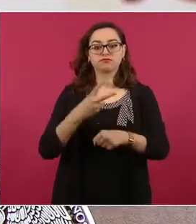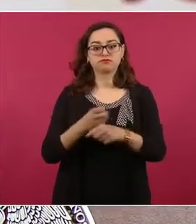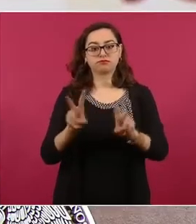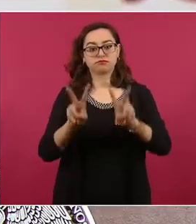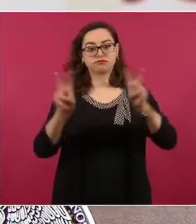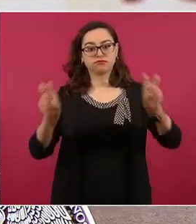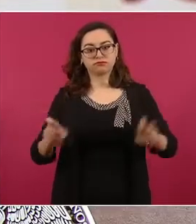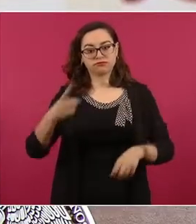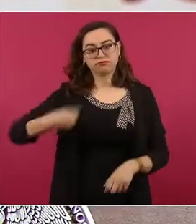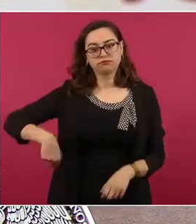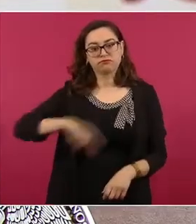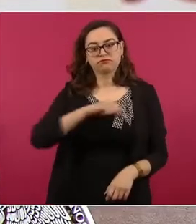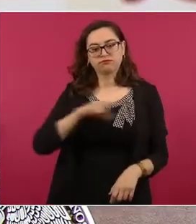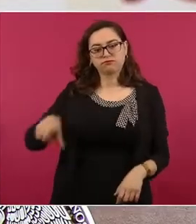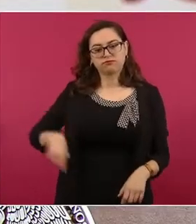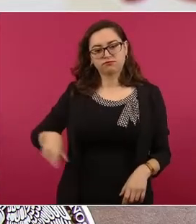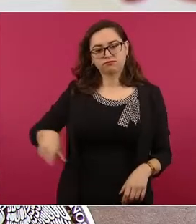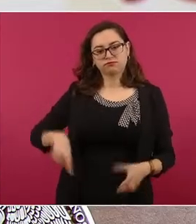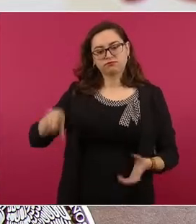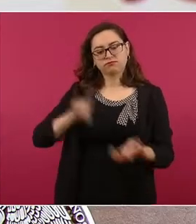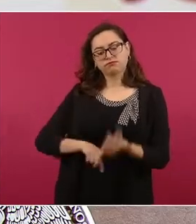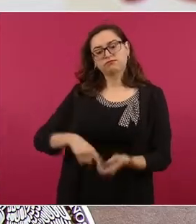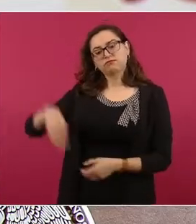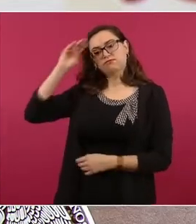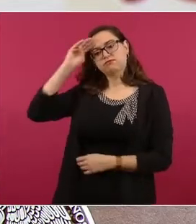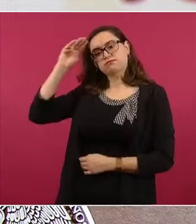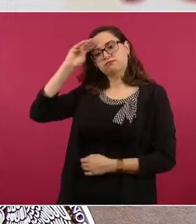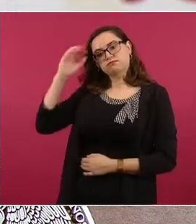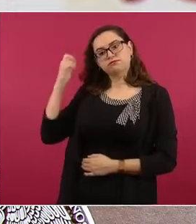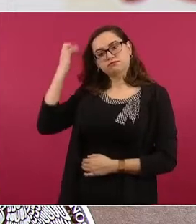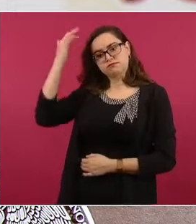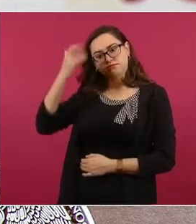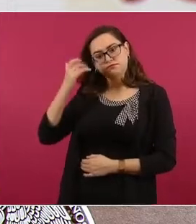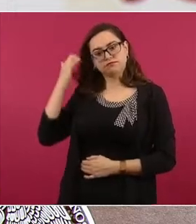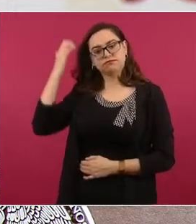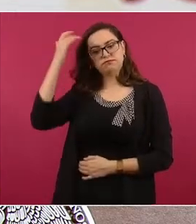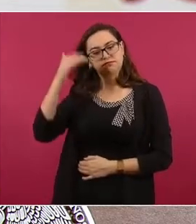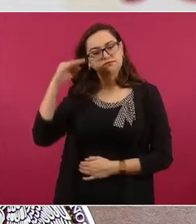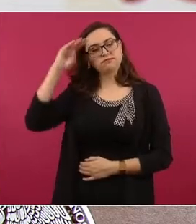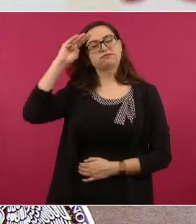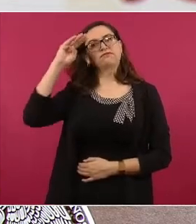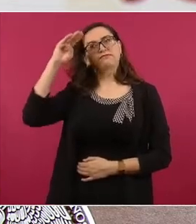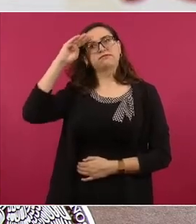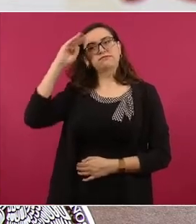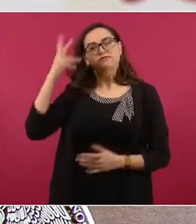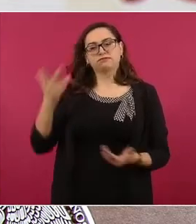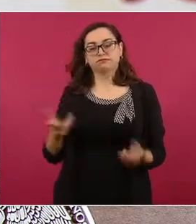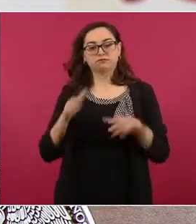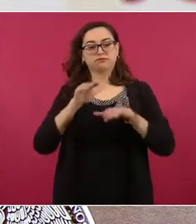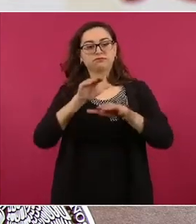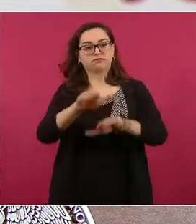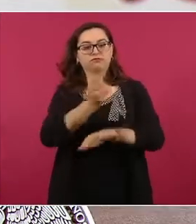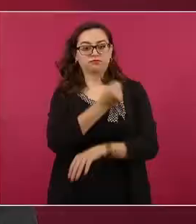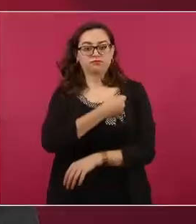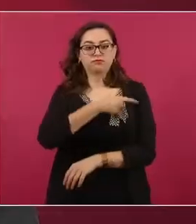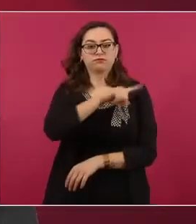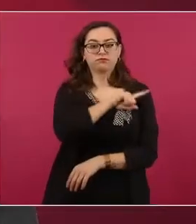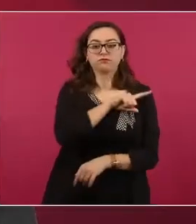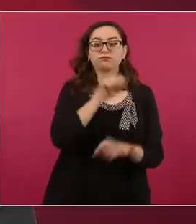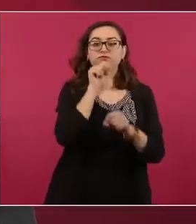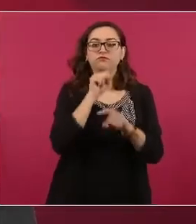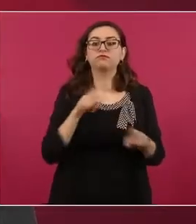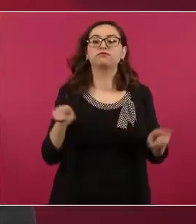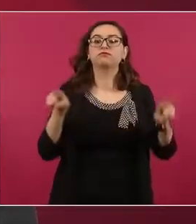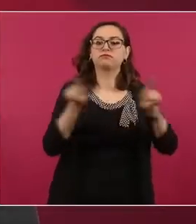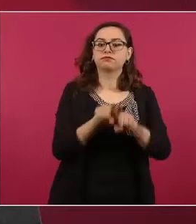el gobierno que tiene que ver no solamente con el sector salud, sino con principios fundamentales de la perspectiva